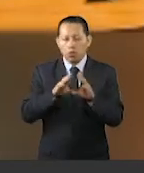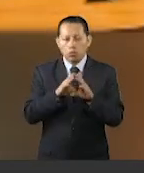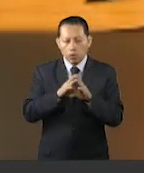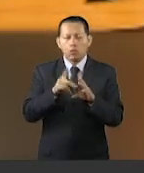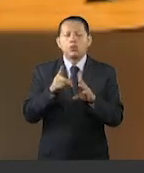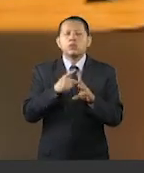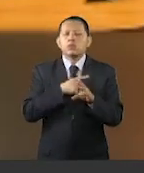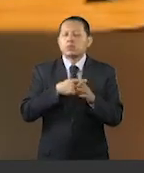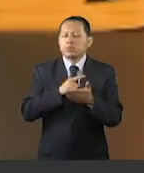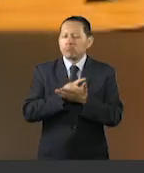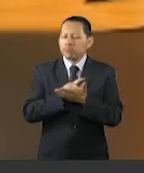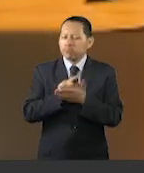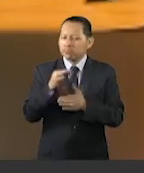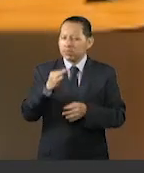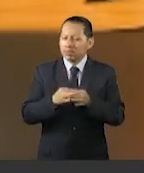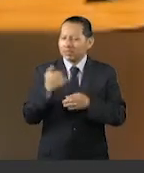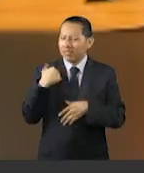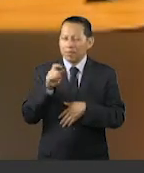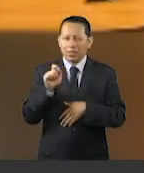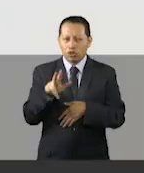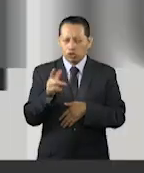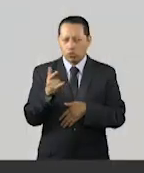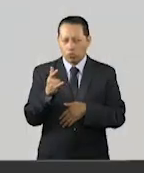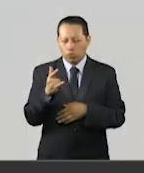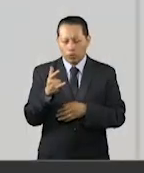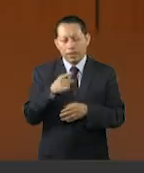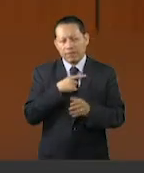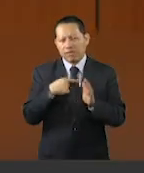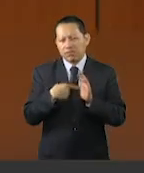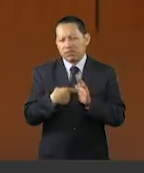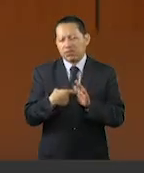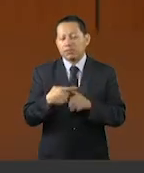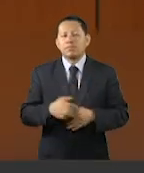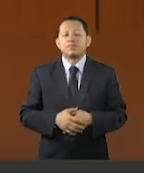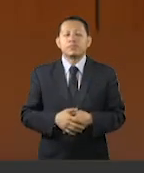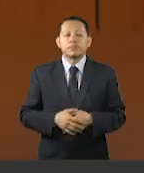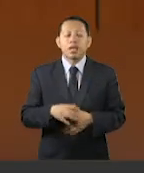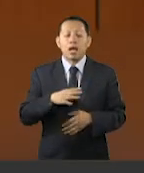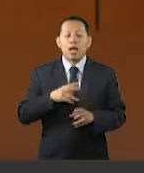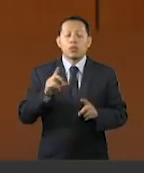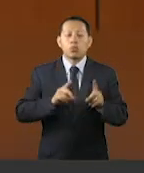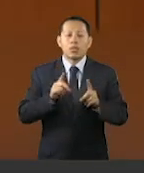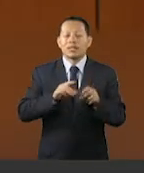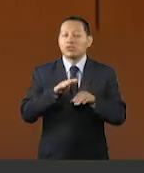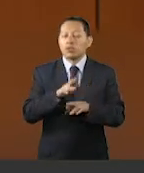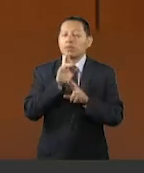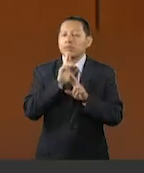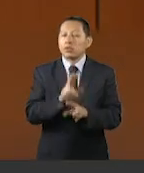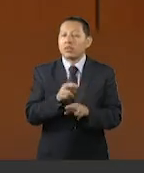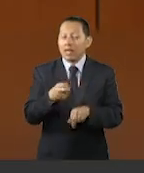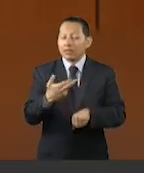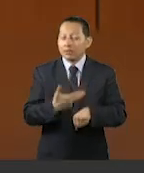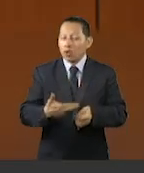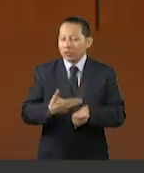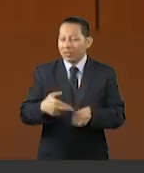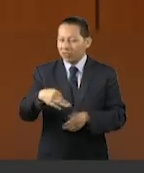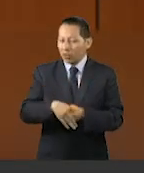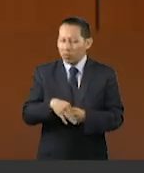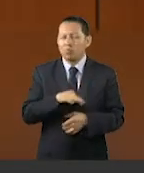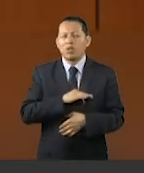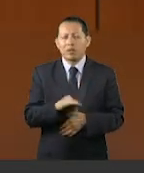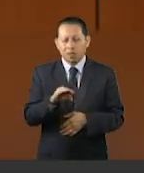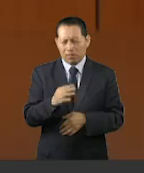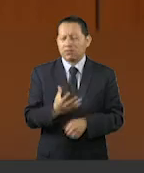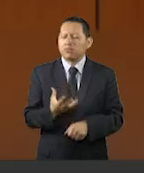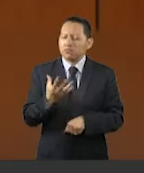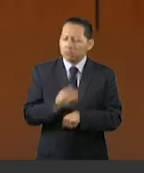resultados electorales del pasado 28 de julio. Las dudas en torno a los resultados de ese proceso electoral pueden tener una